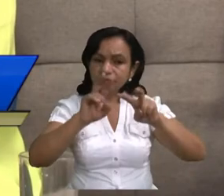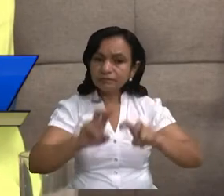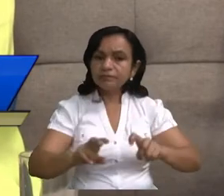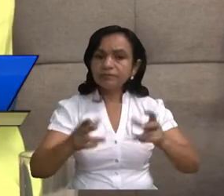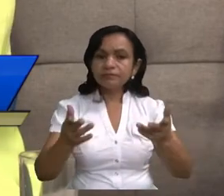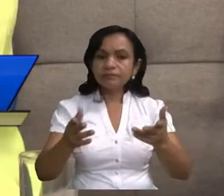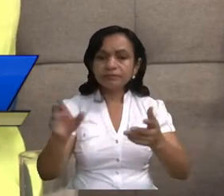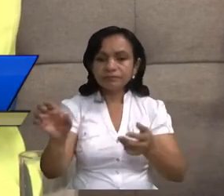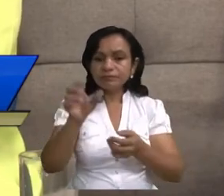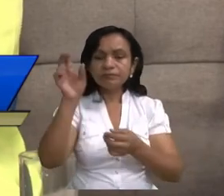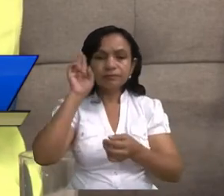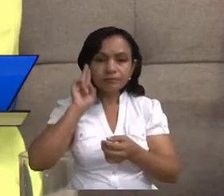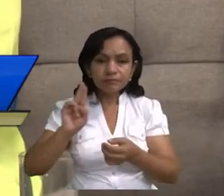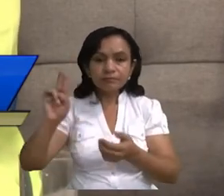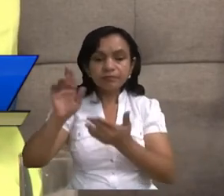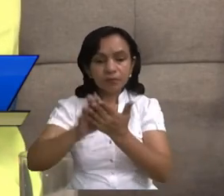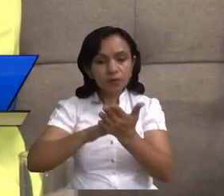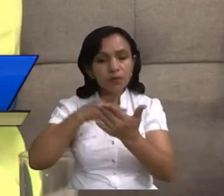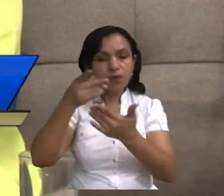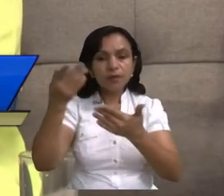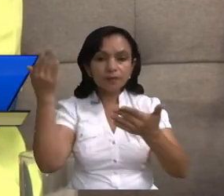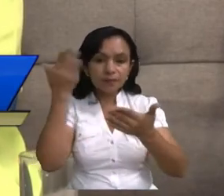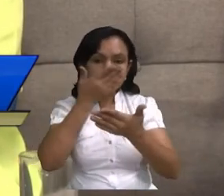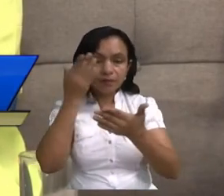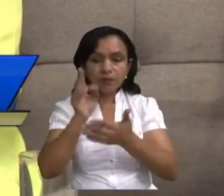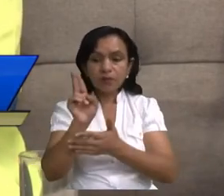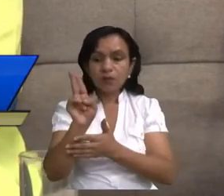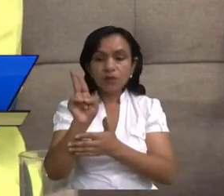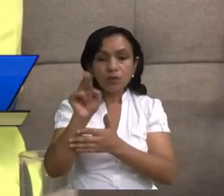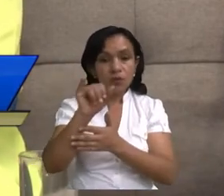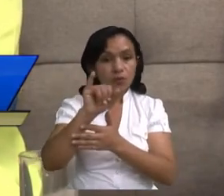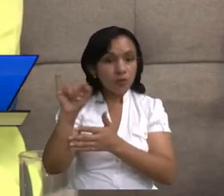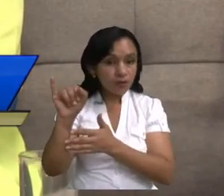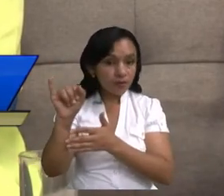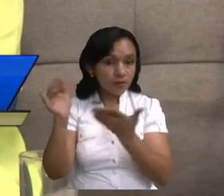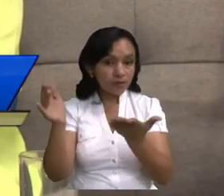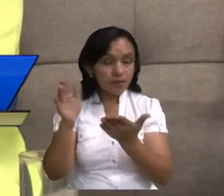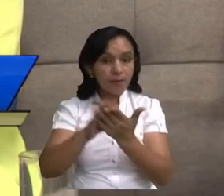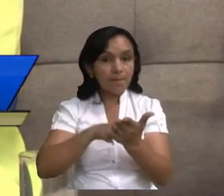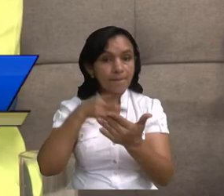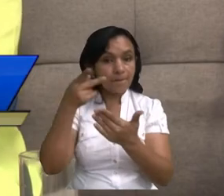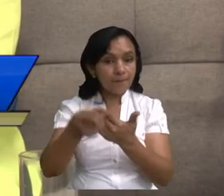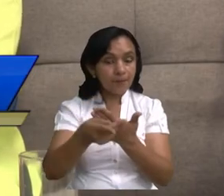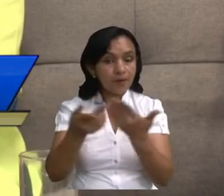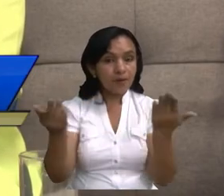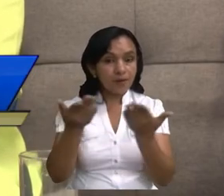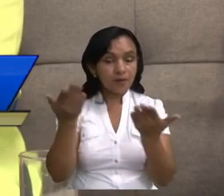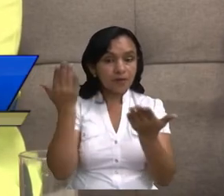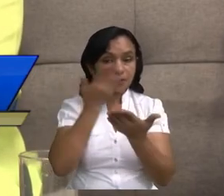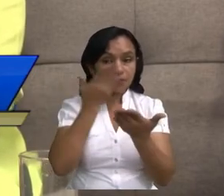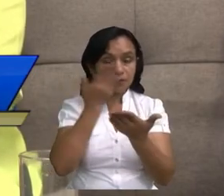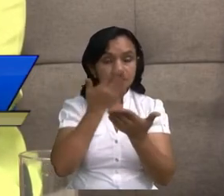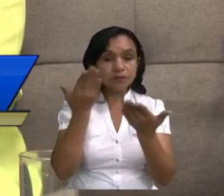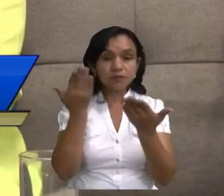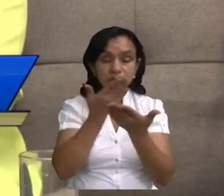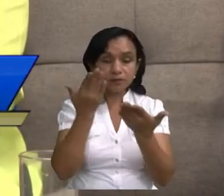están acreditando programas, sus carreras, como la UNI, por ejemplo. Tiene programas. Ir acreditando carreras, cuando carrera, dice programa es una carrera. Es una carrera, se pueden